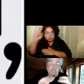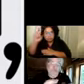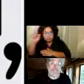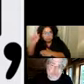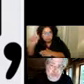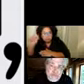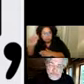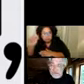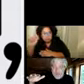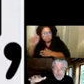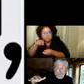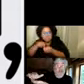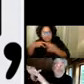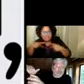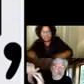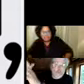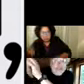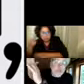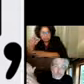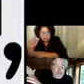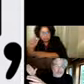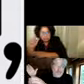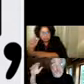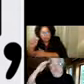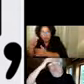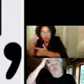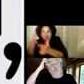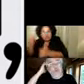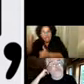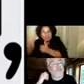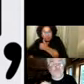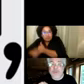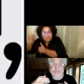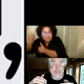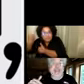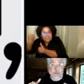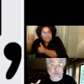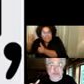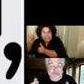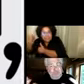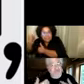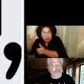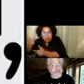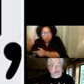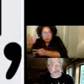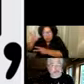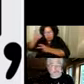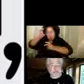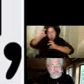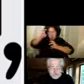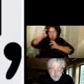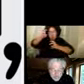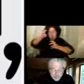de desarrollo intelectuales o ciertas discapacidades físicos estaban a un riesgo aún mayor de